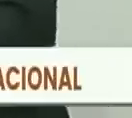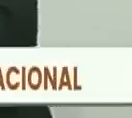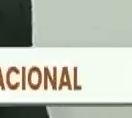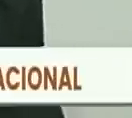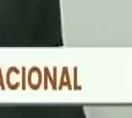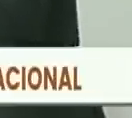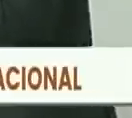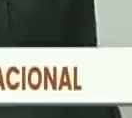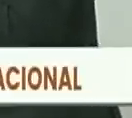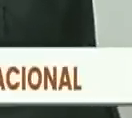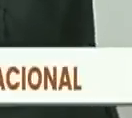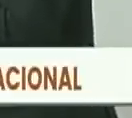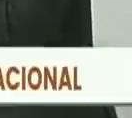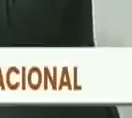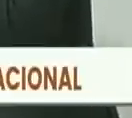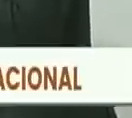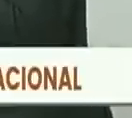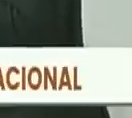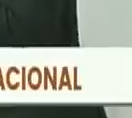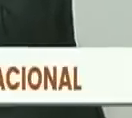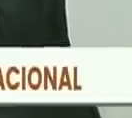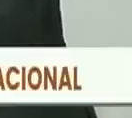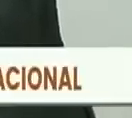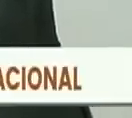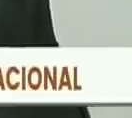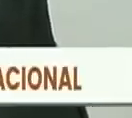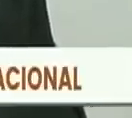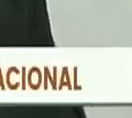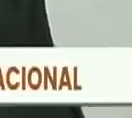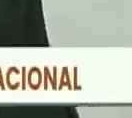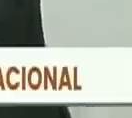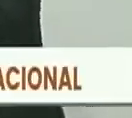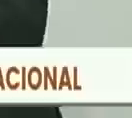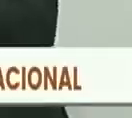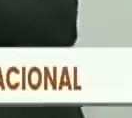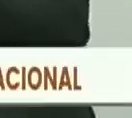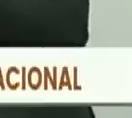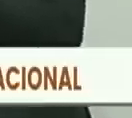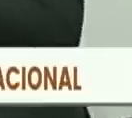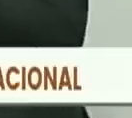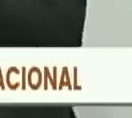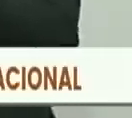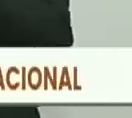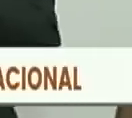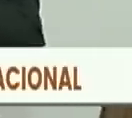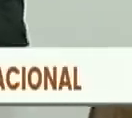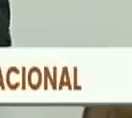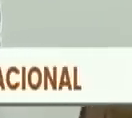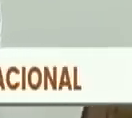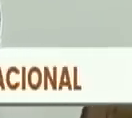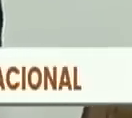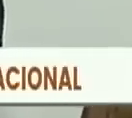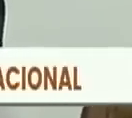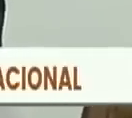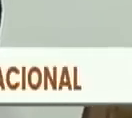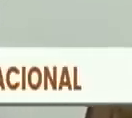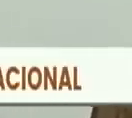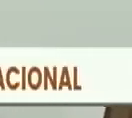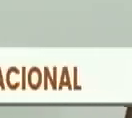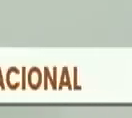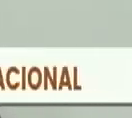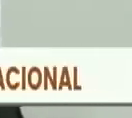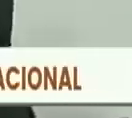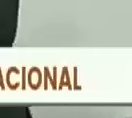no hubiera podido ni siquiera hacer esas primarias. No hubiera podido darse la elección en la Universidad Central de